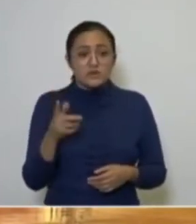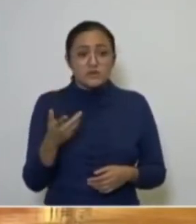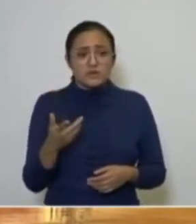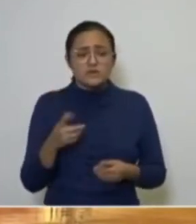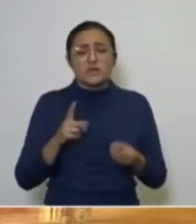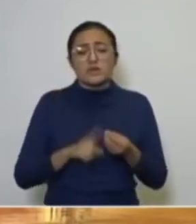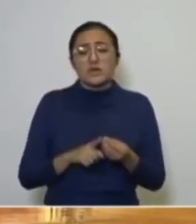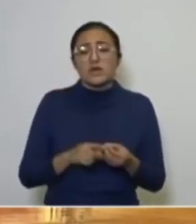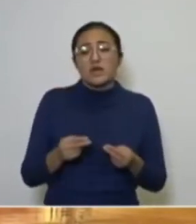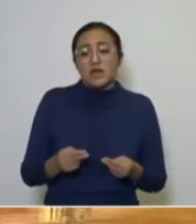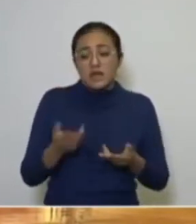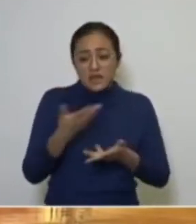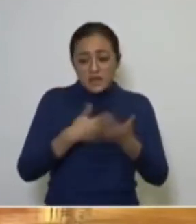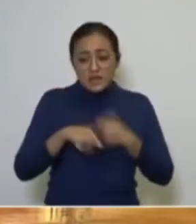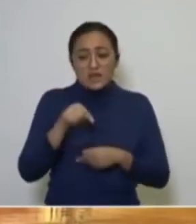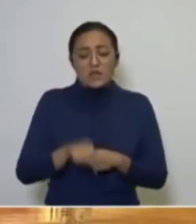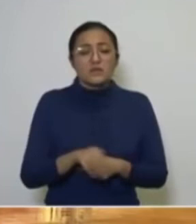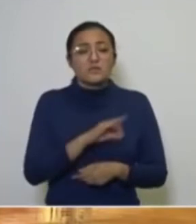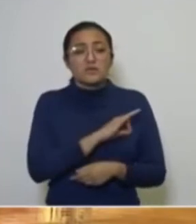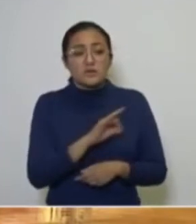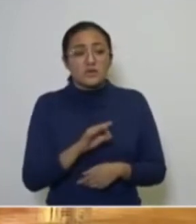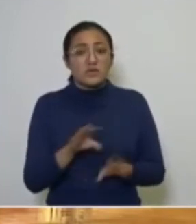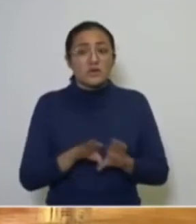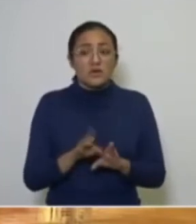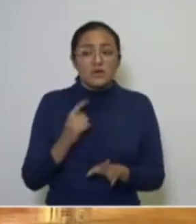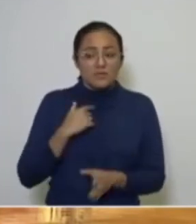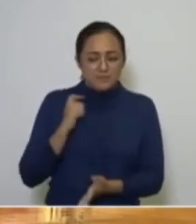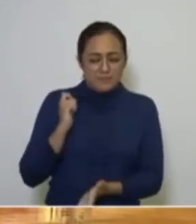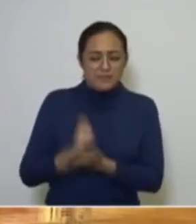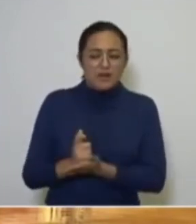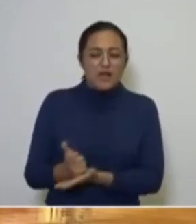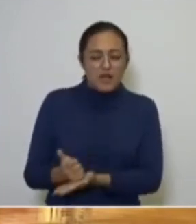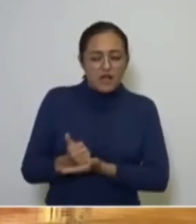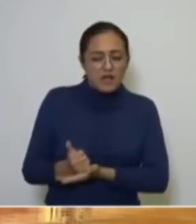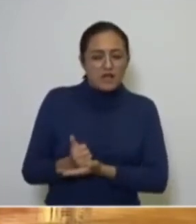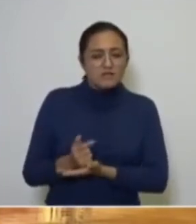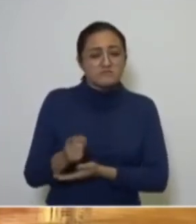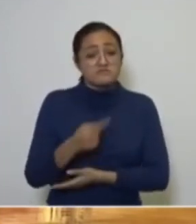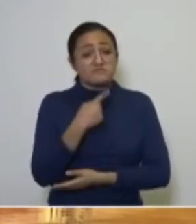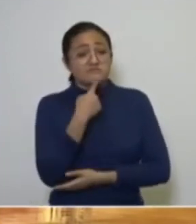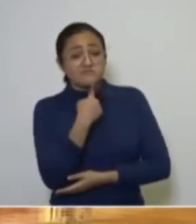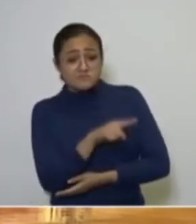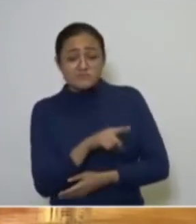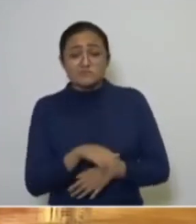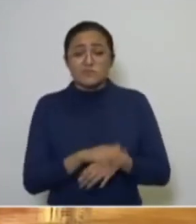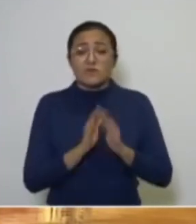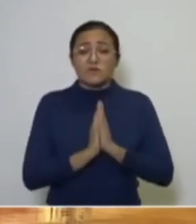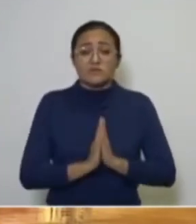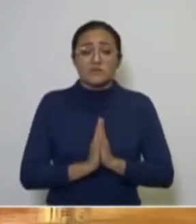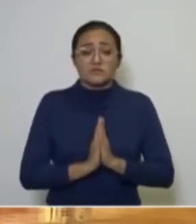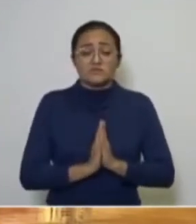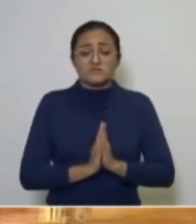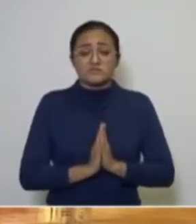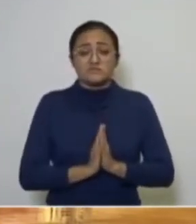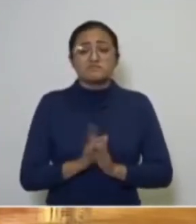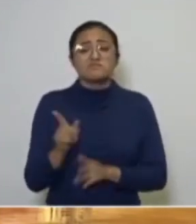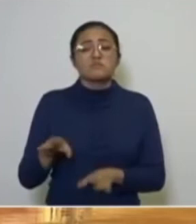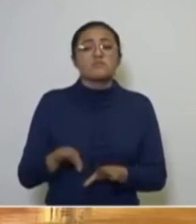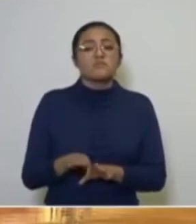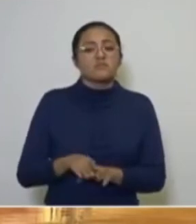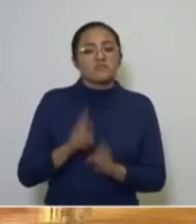negociación que sea extorsionado por el crimen que lo denuncia pero